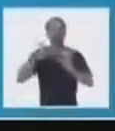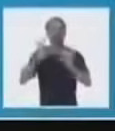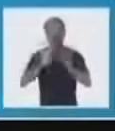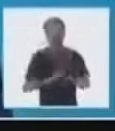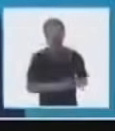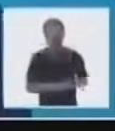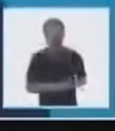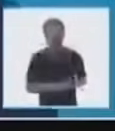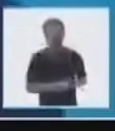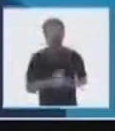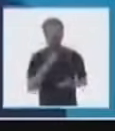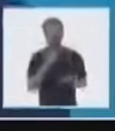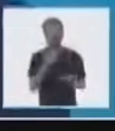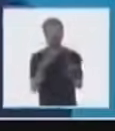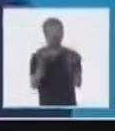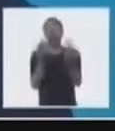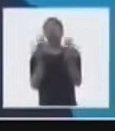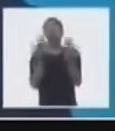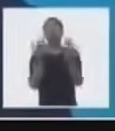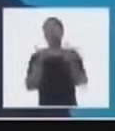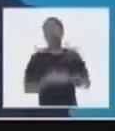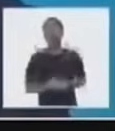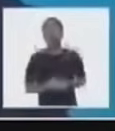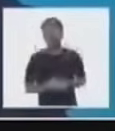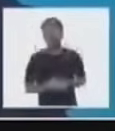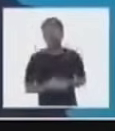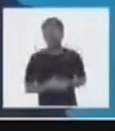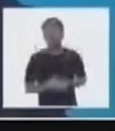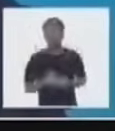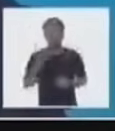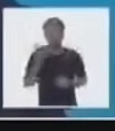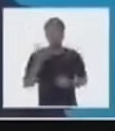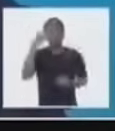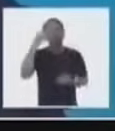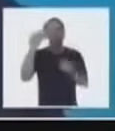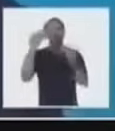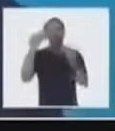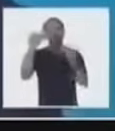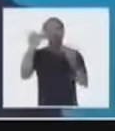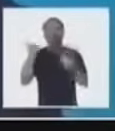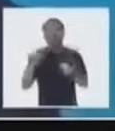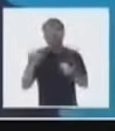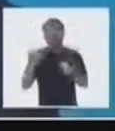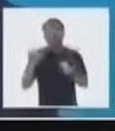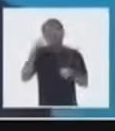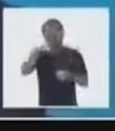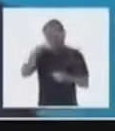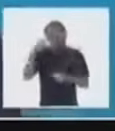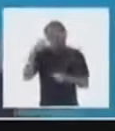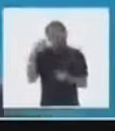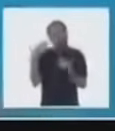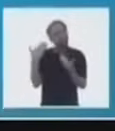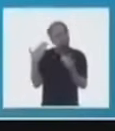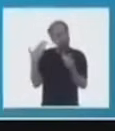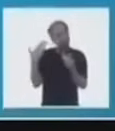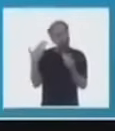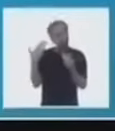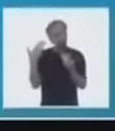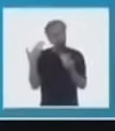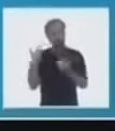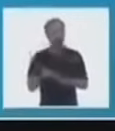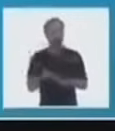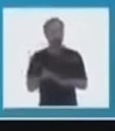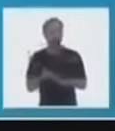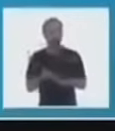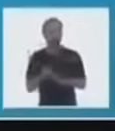gobierno de Macri, el pueblo argentino, con el hambre, con la pérdida de poder de compra de los salarios, con la caída de las jubilaciones, tiene que pagar esa